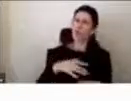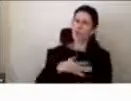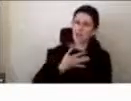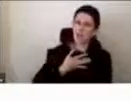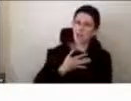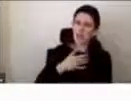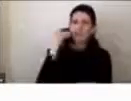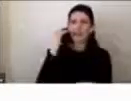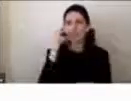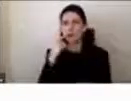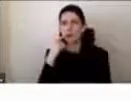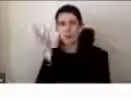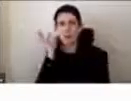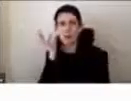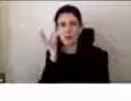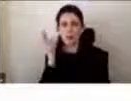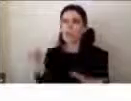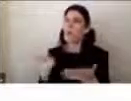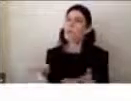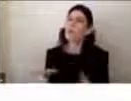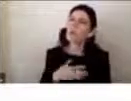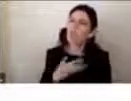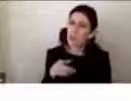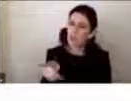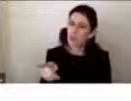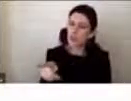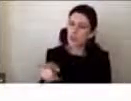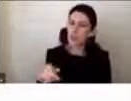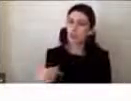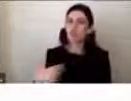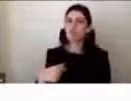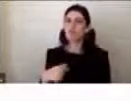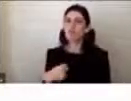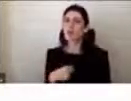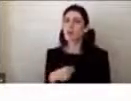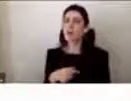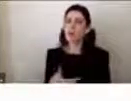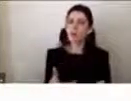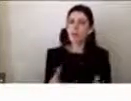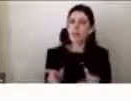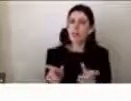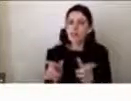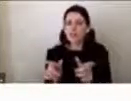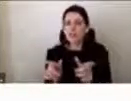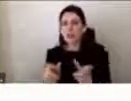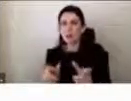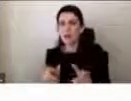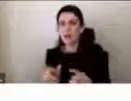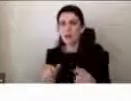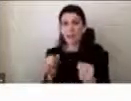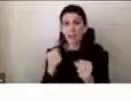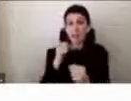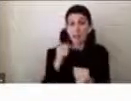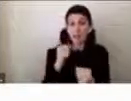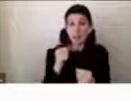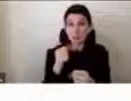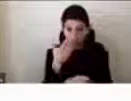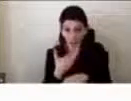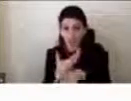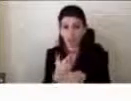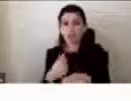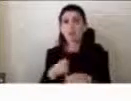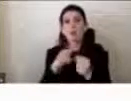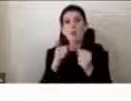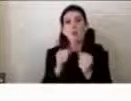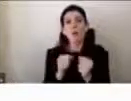o la niña, e ir regulando el estrés si es que apareciera el estrés en esta dinámica lúdica, ¿sí? Algunas veces